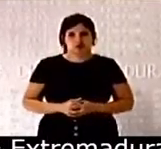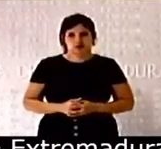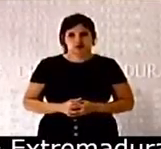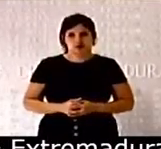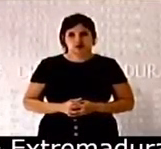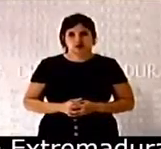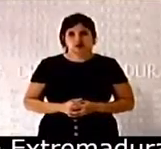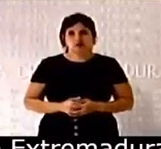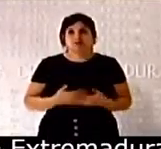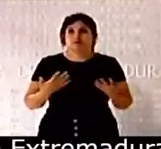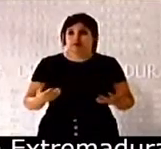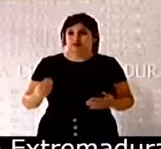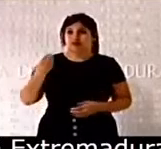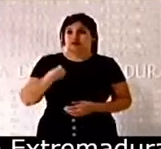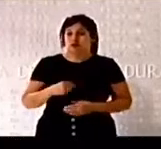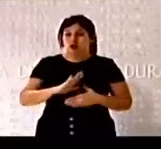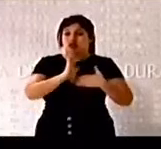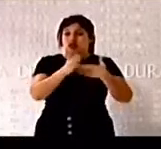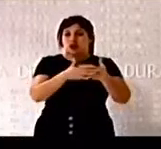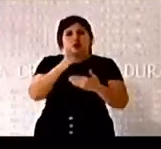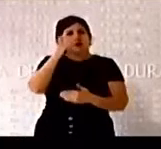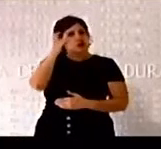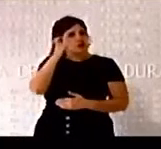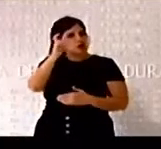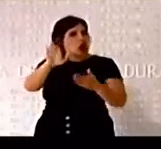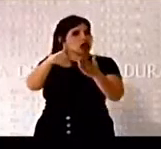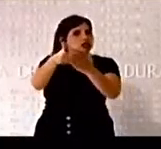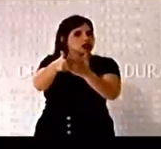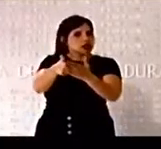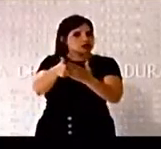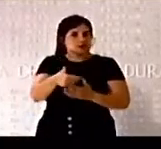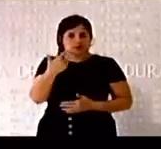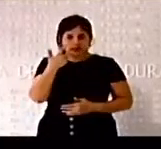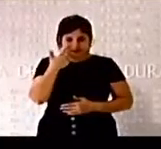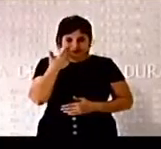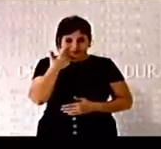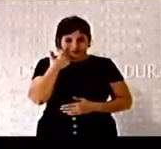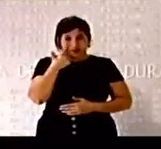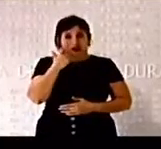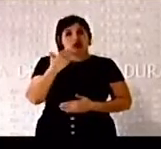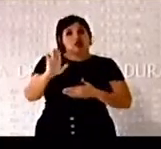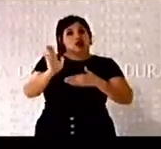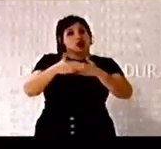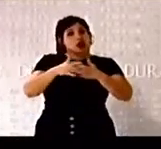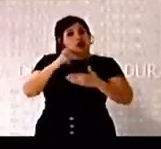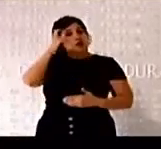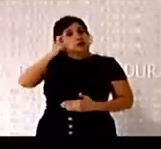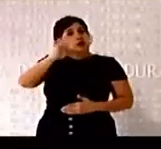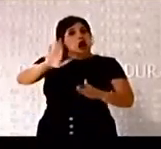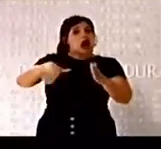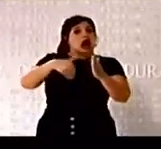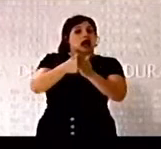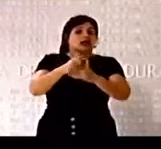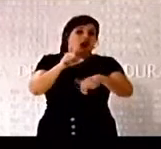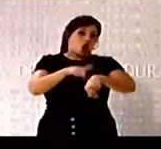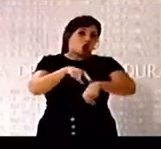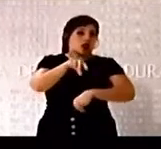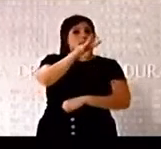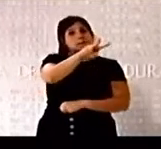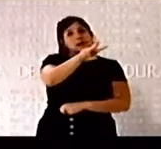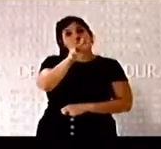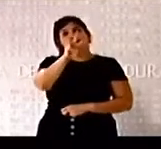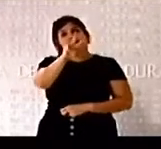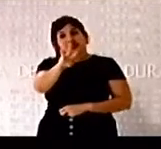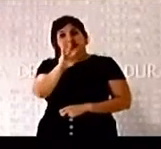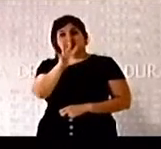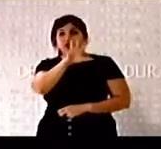¿Hasta cuándo está vigente la medida? La medida está vigente hasta las 23:59 del 10 de